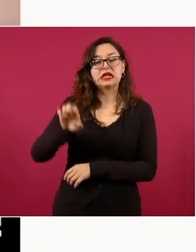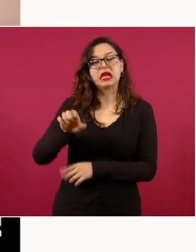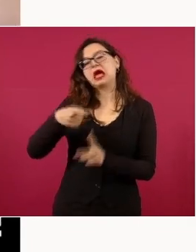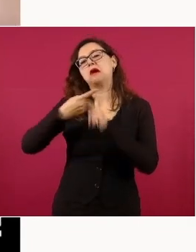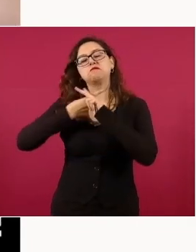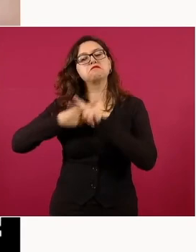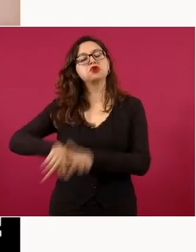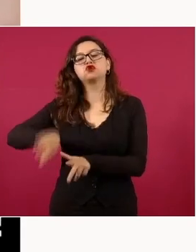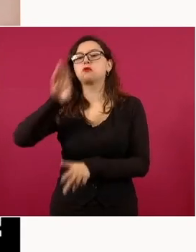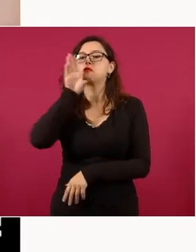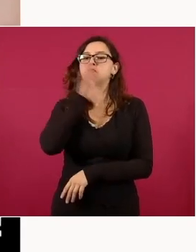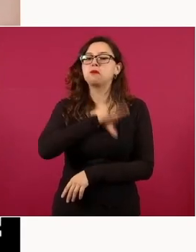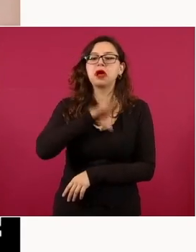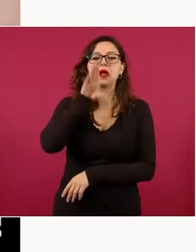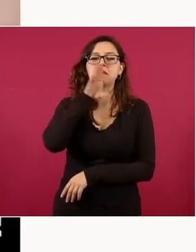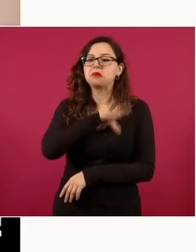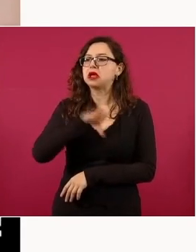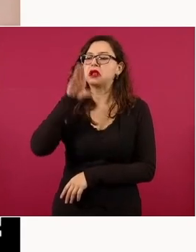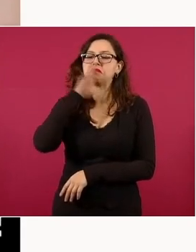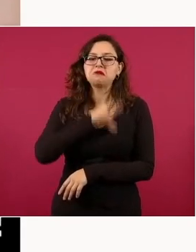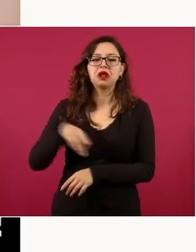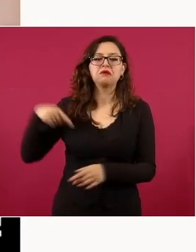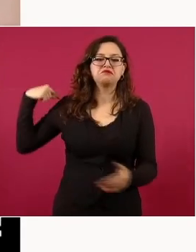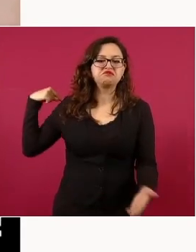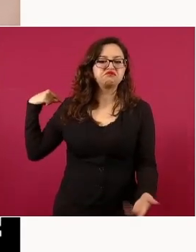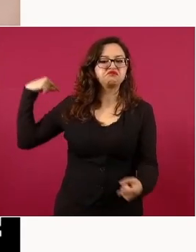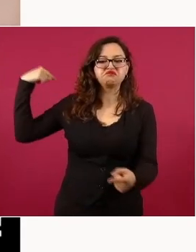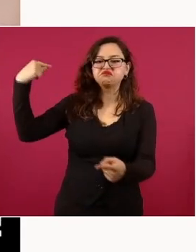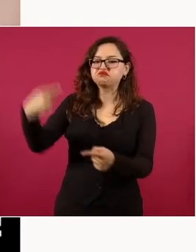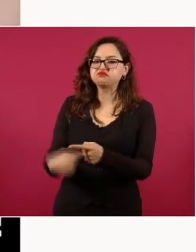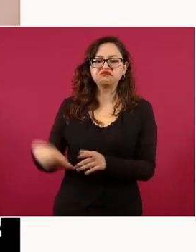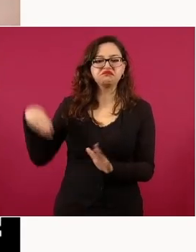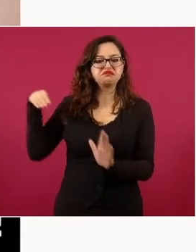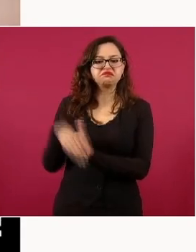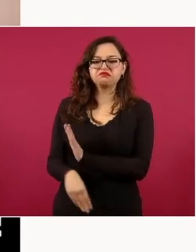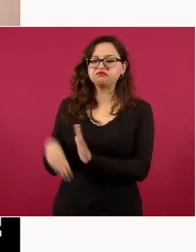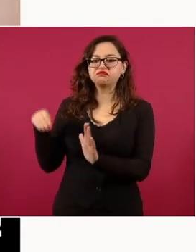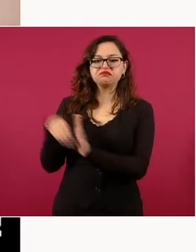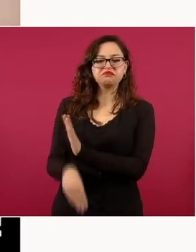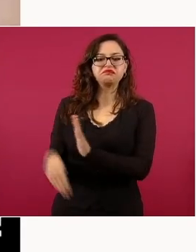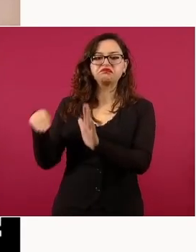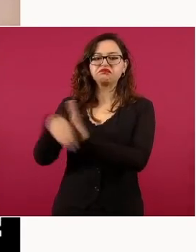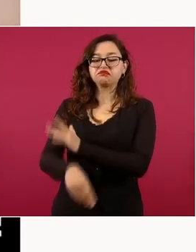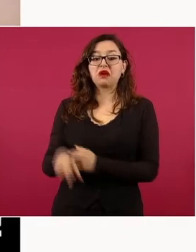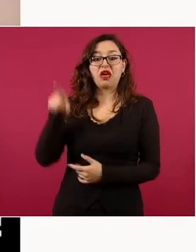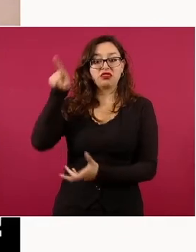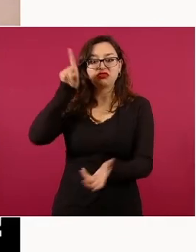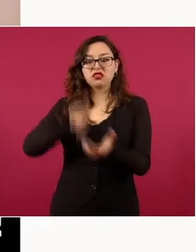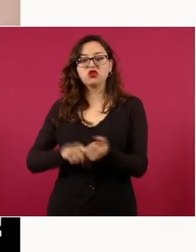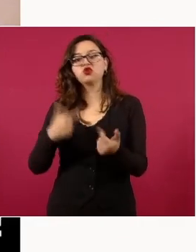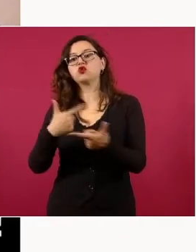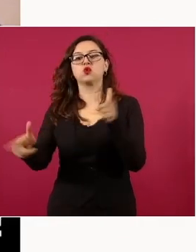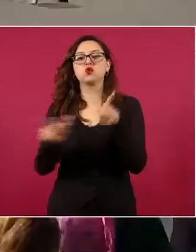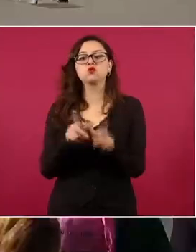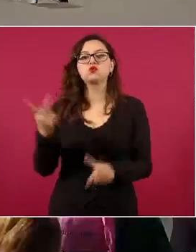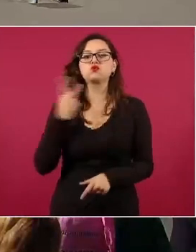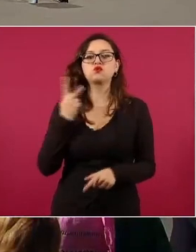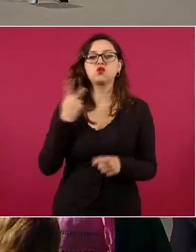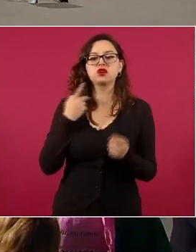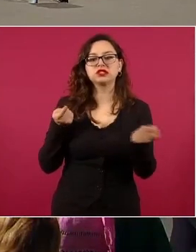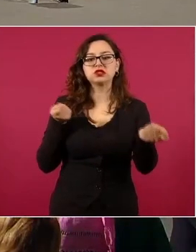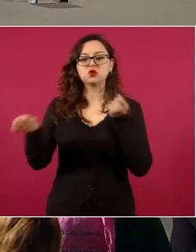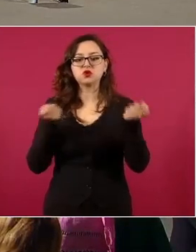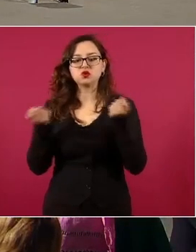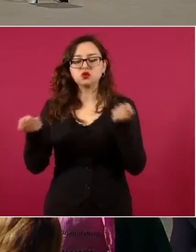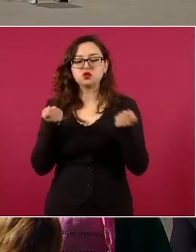el INE ahora es una institución secuestrada por los partidos políticos y secuestrada por las